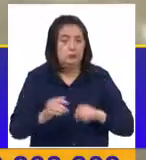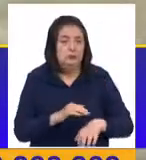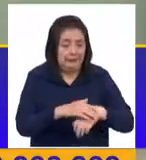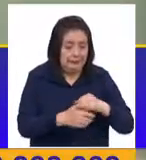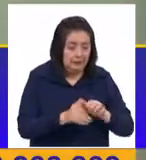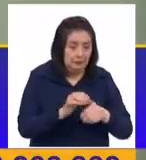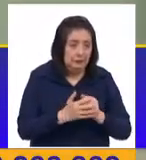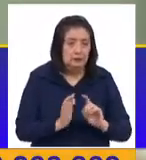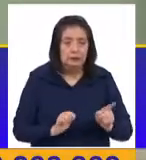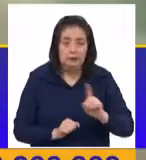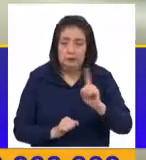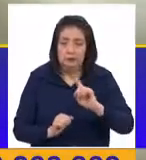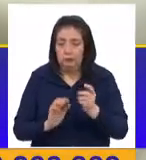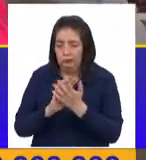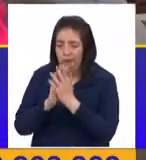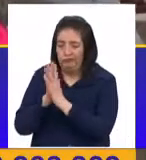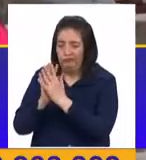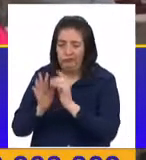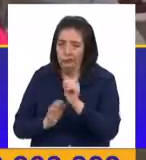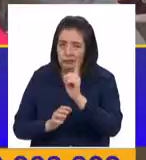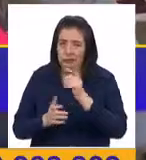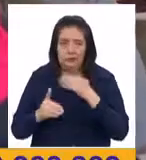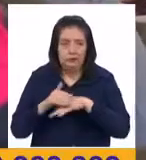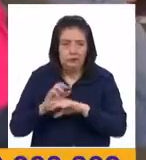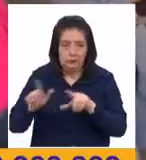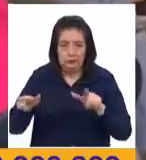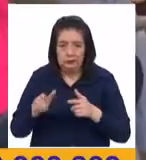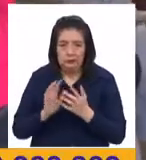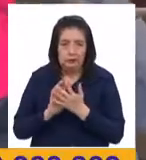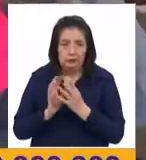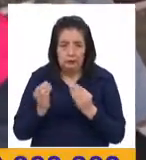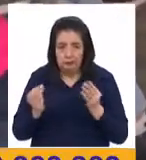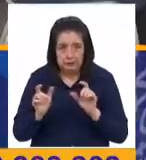de manos y evitar aglomeraciones en espacios cerrados.